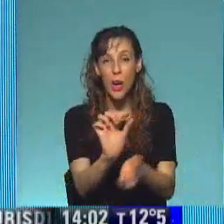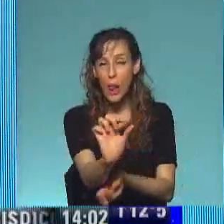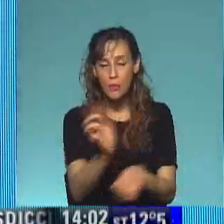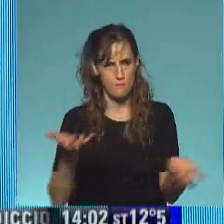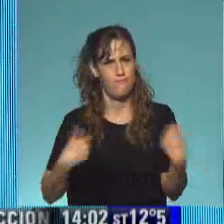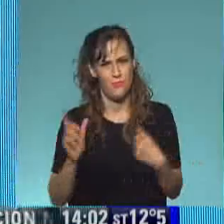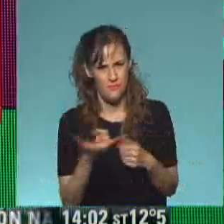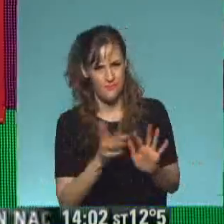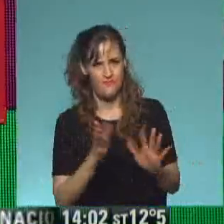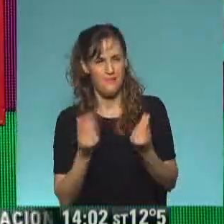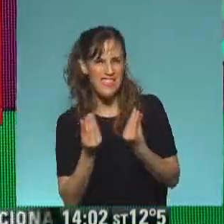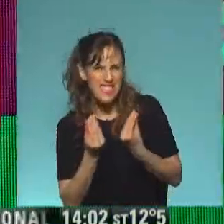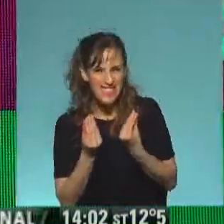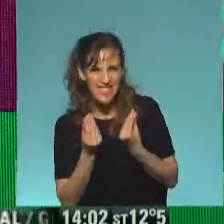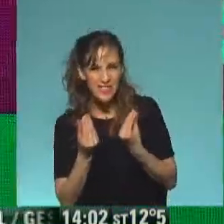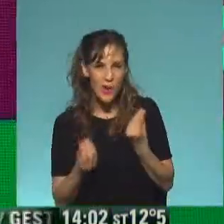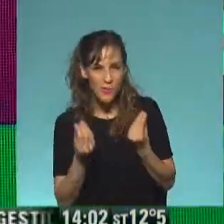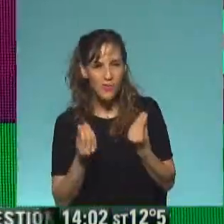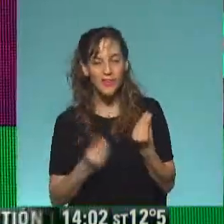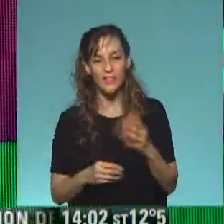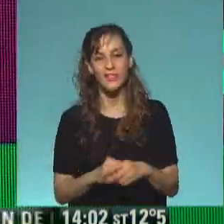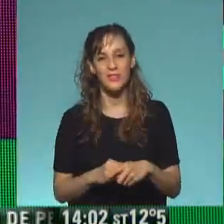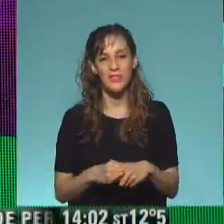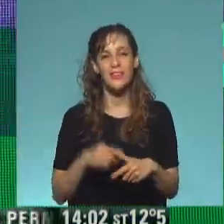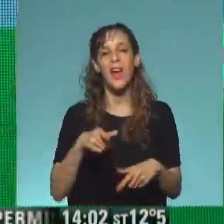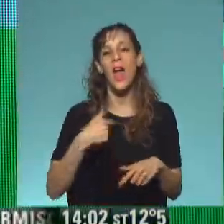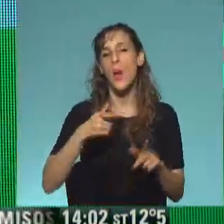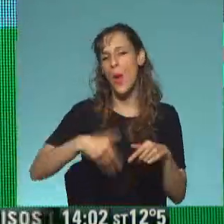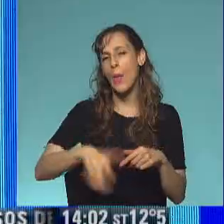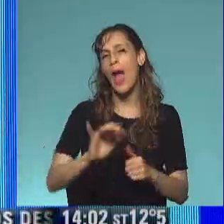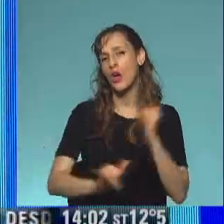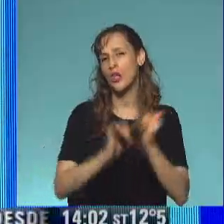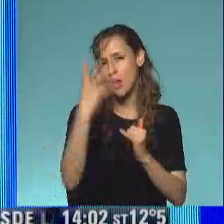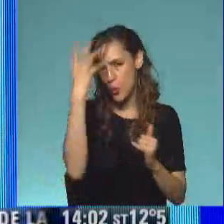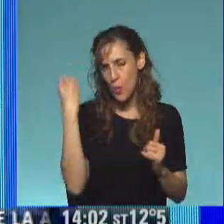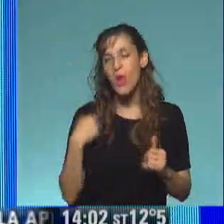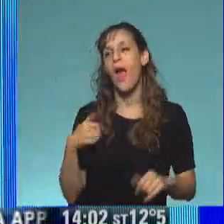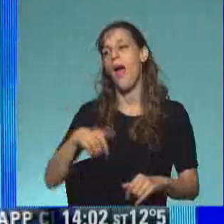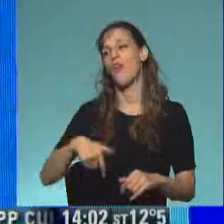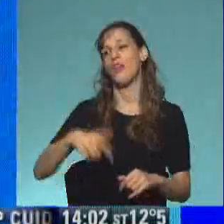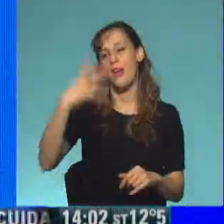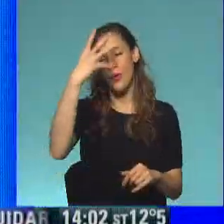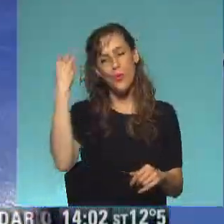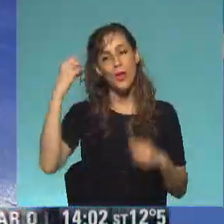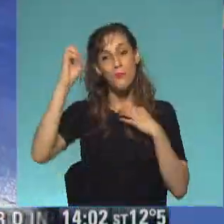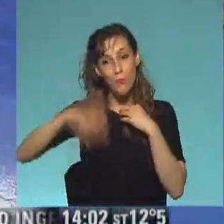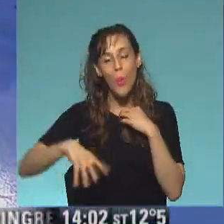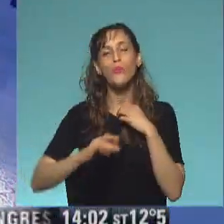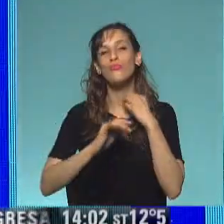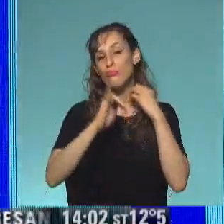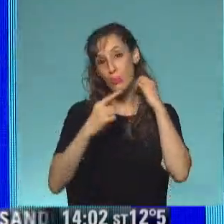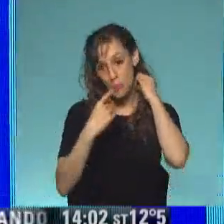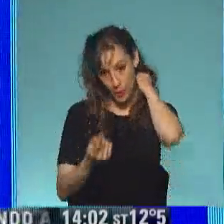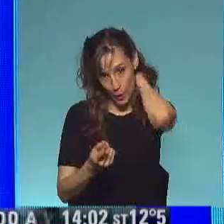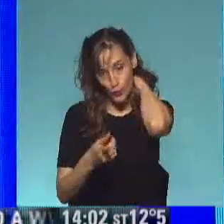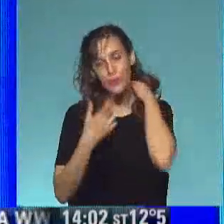me está dando un poquito de miedo. No, yo me quedé re tranquila. Digo, le voy a contar a Nuria. Bueno, ahora cuando venga Nuria le preguntamos porque seguramente ella puede